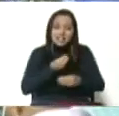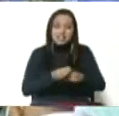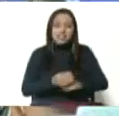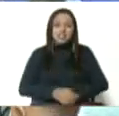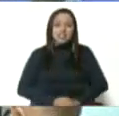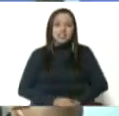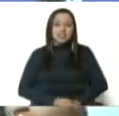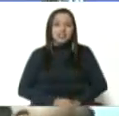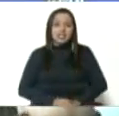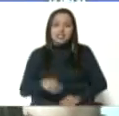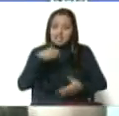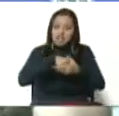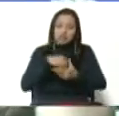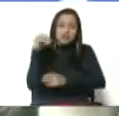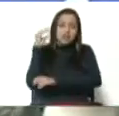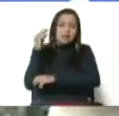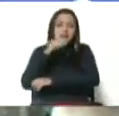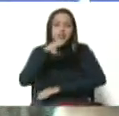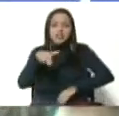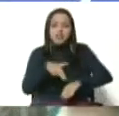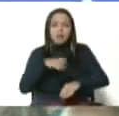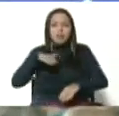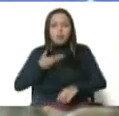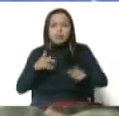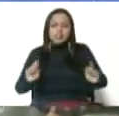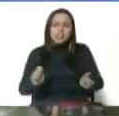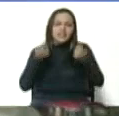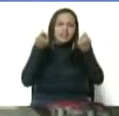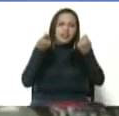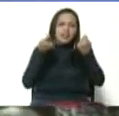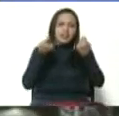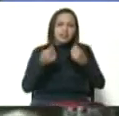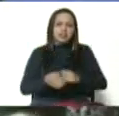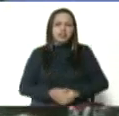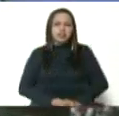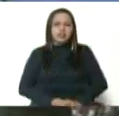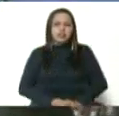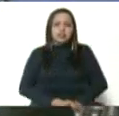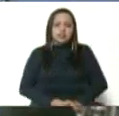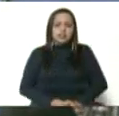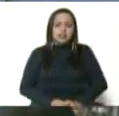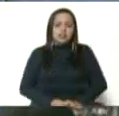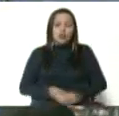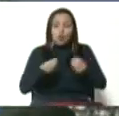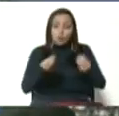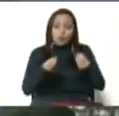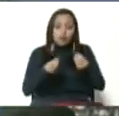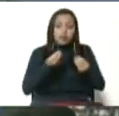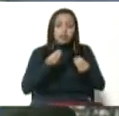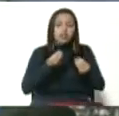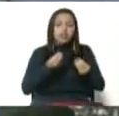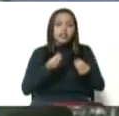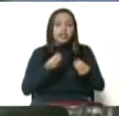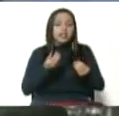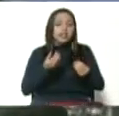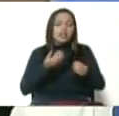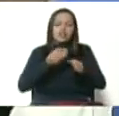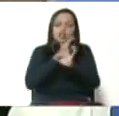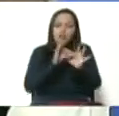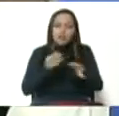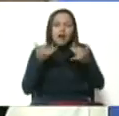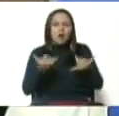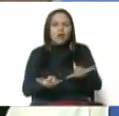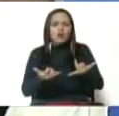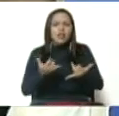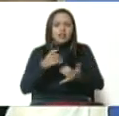el Parlamento para rescatar, recuperar la trama institucional del Estado venezolano que estaba muy deteriorada. Por ejemplo,